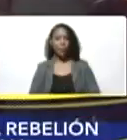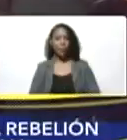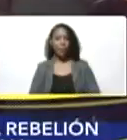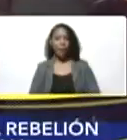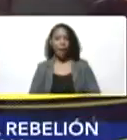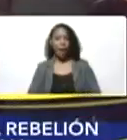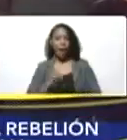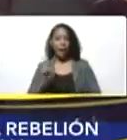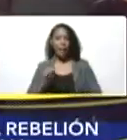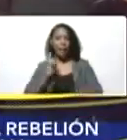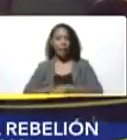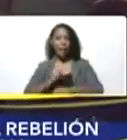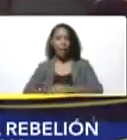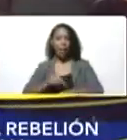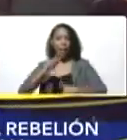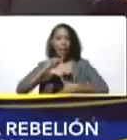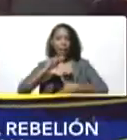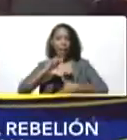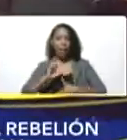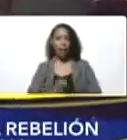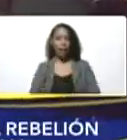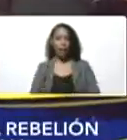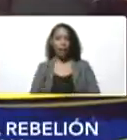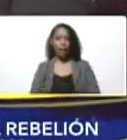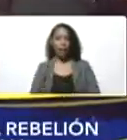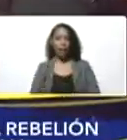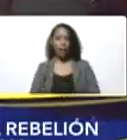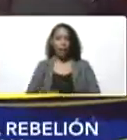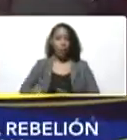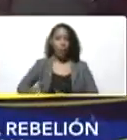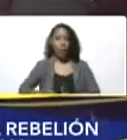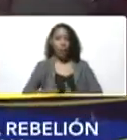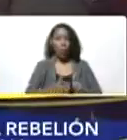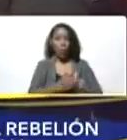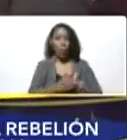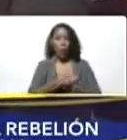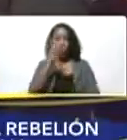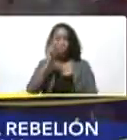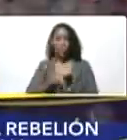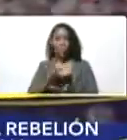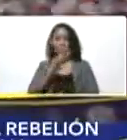Esa era bicentenaria nos conduce al 2030.